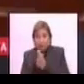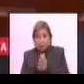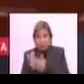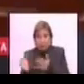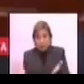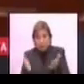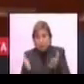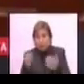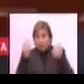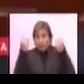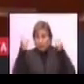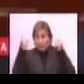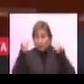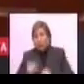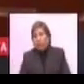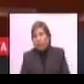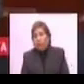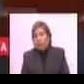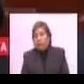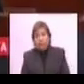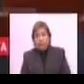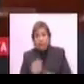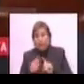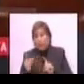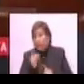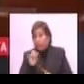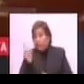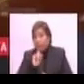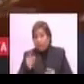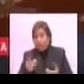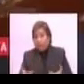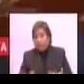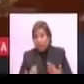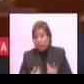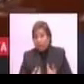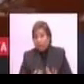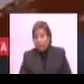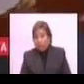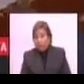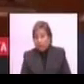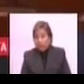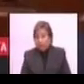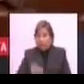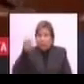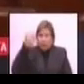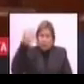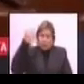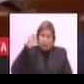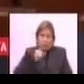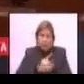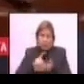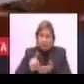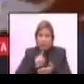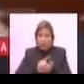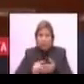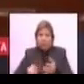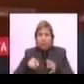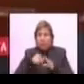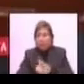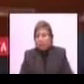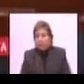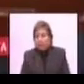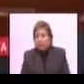alentando la huelga. Pero no, acá vienen con el tema de que hace varias semanas está socavando.